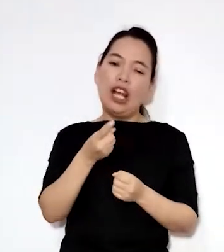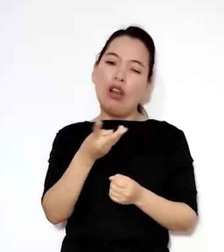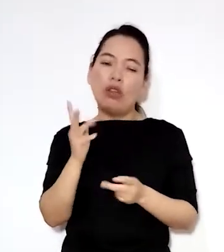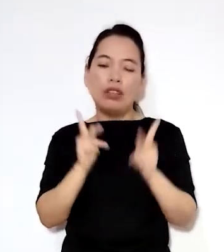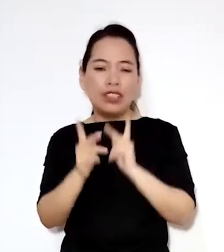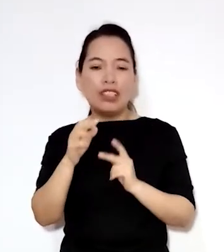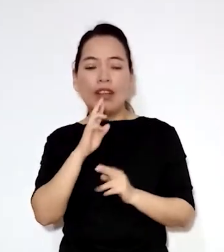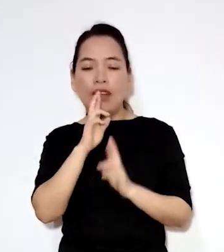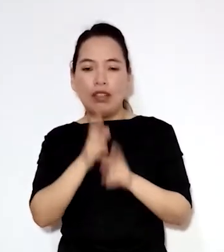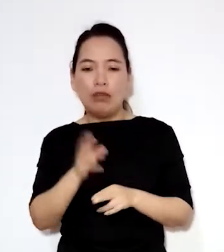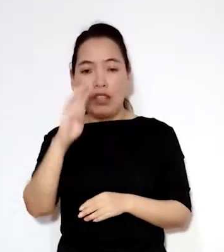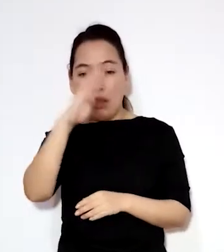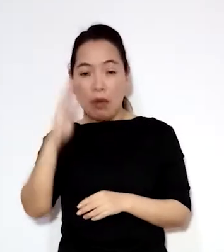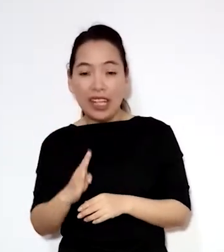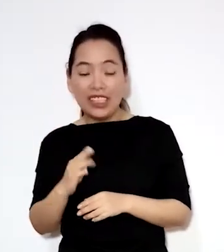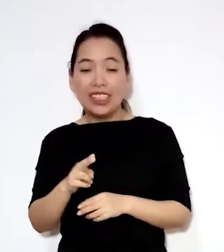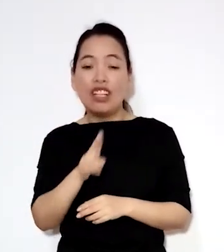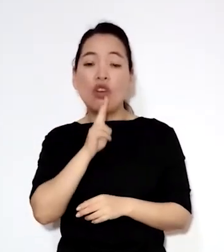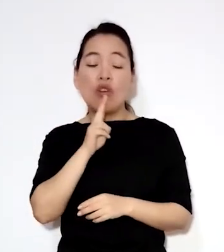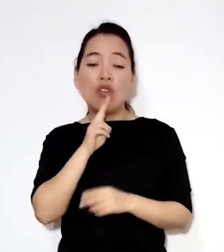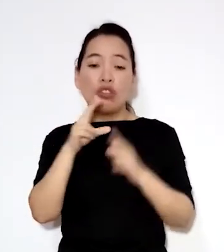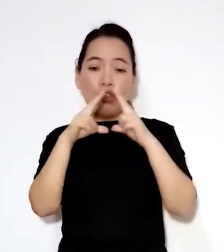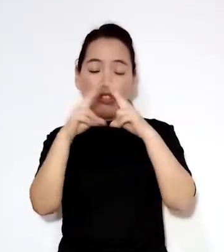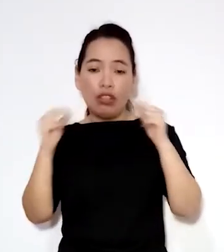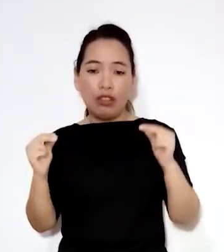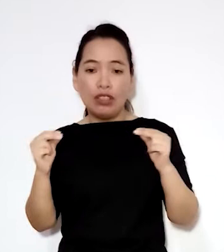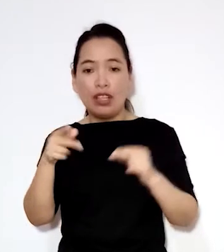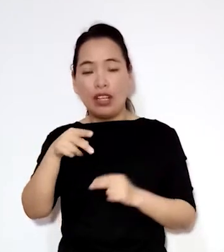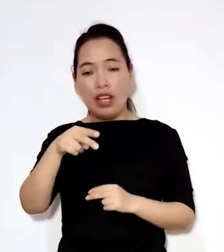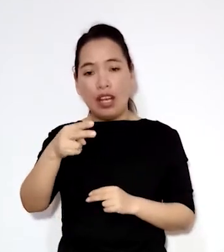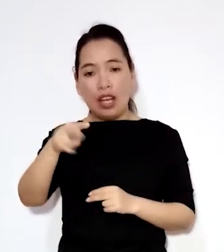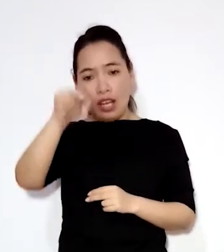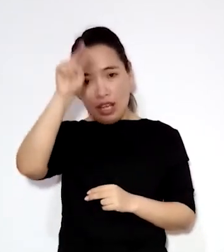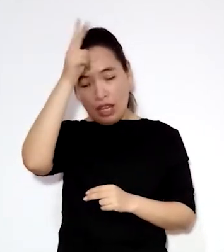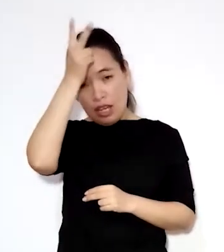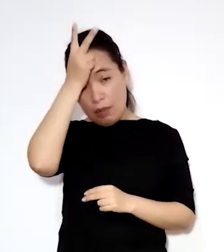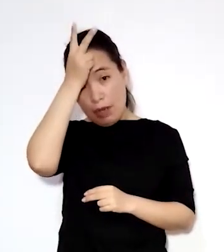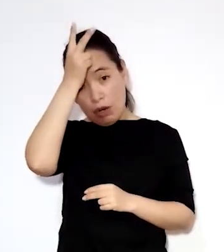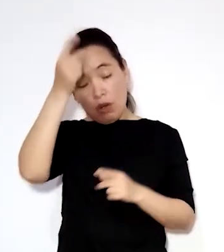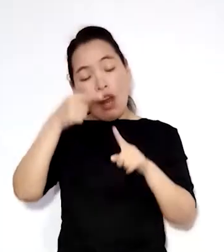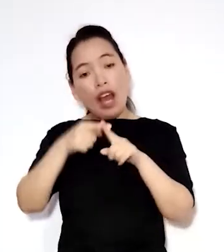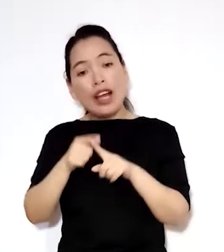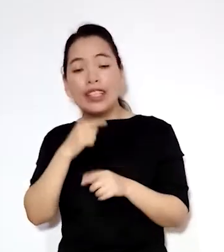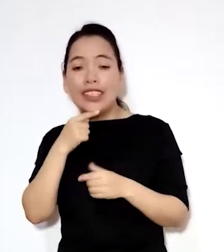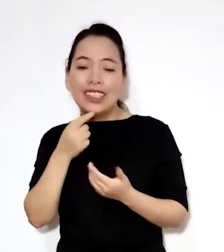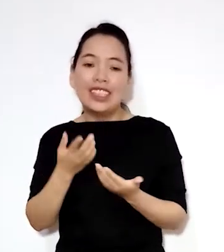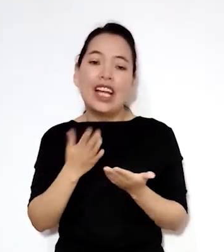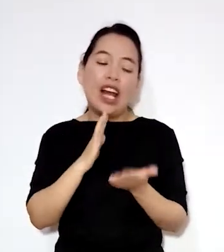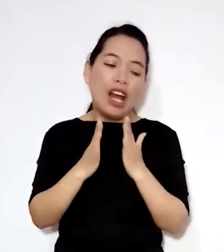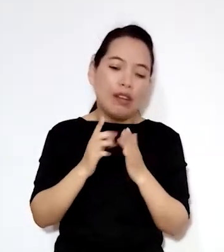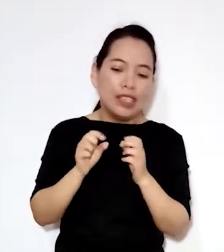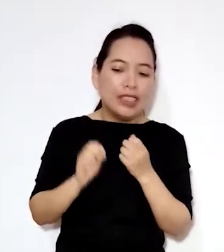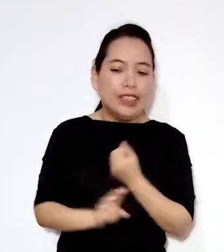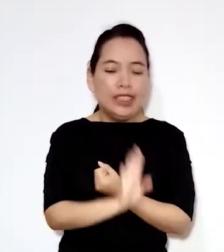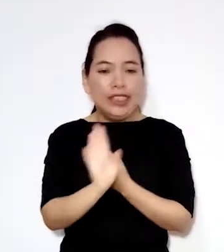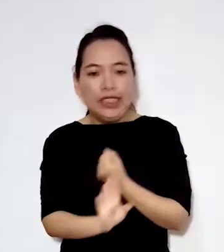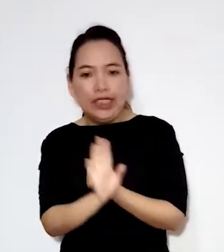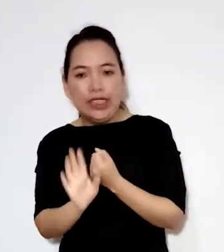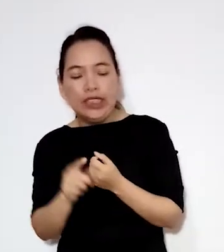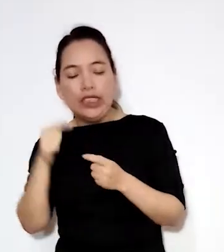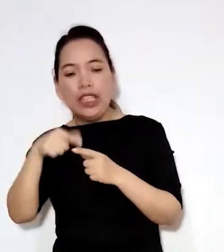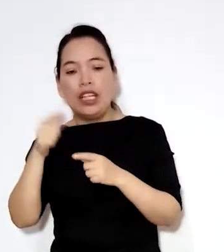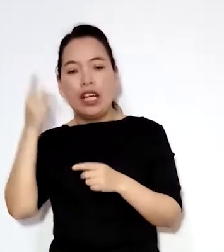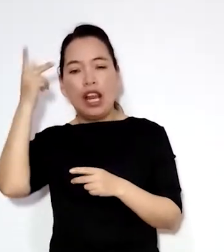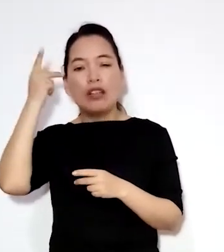de Brasil, de Honduras, de Nicaragua y de Perú, de manera que se hace necesario proteger las leyes y